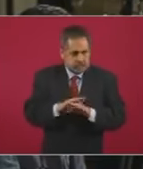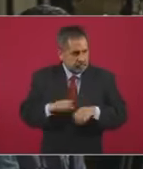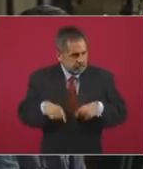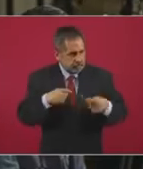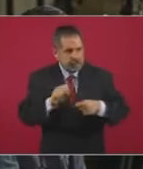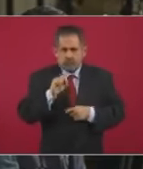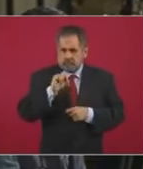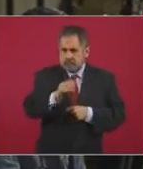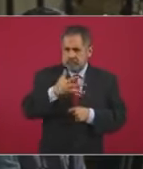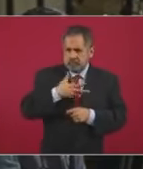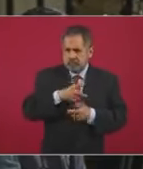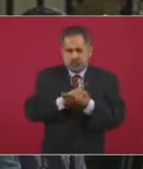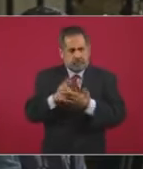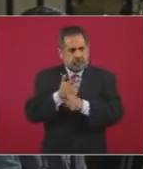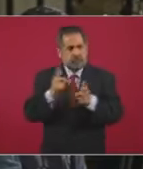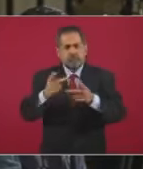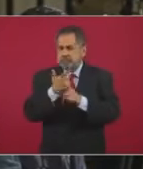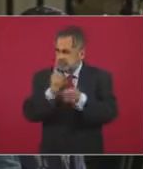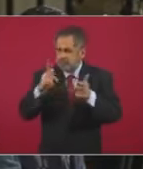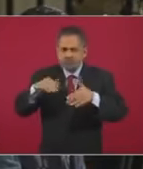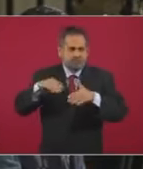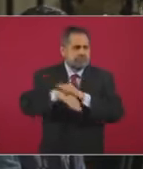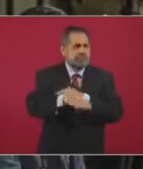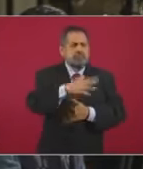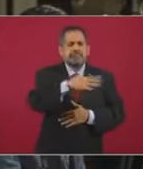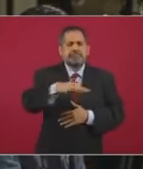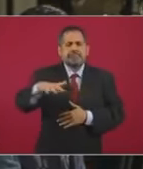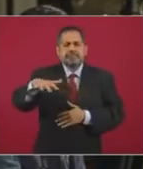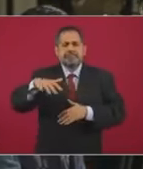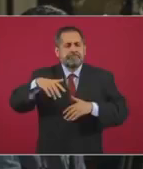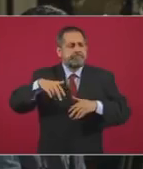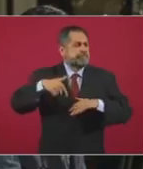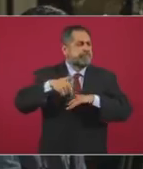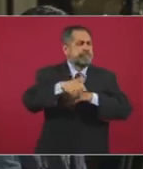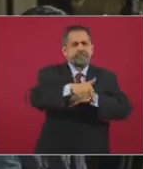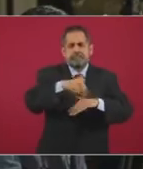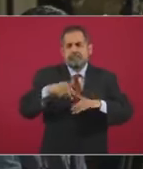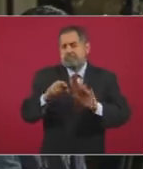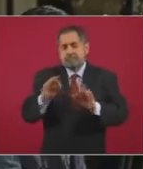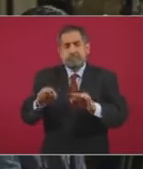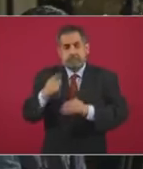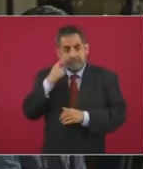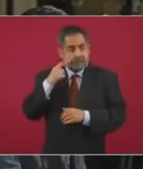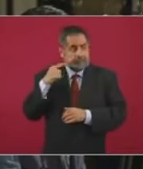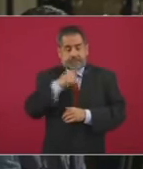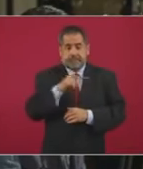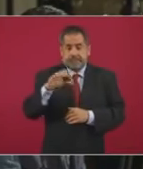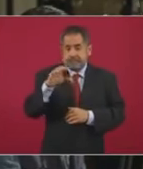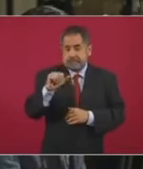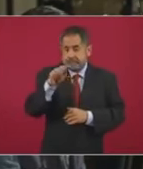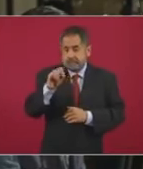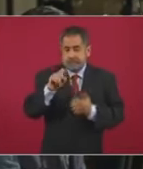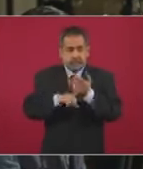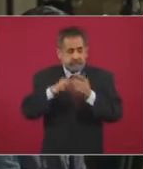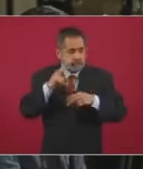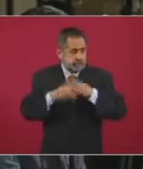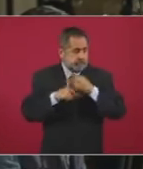los derechos que les corresponden por ley, por derecho humano. En Los Cabos, cuando se inicia un proceso de rescate de